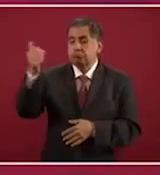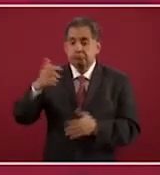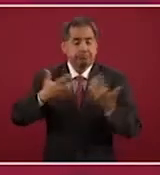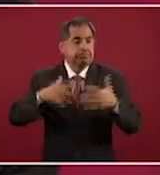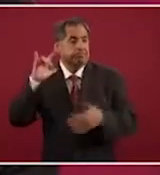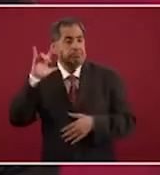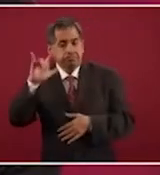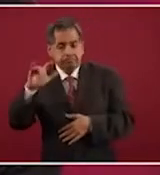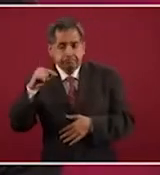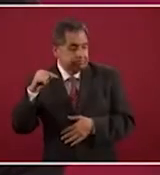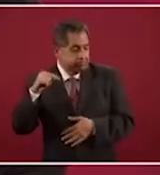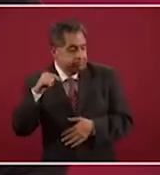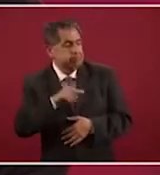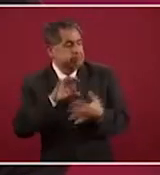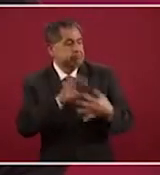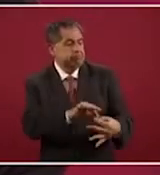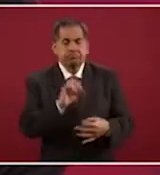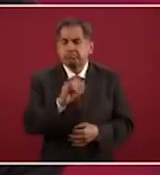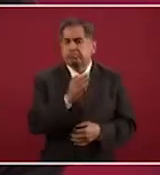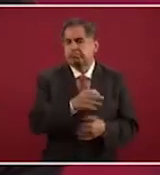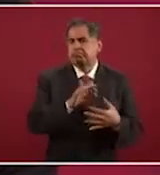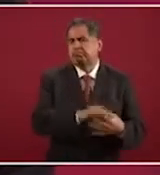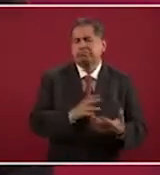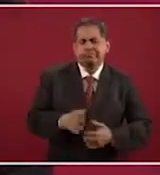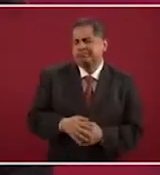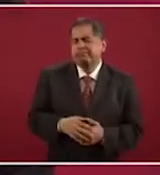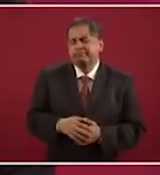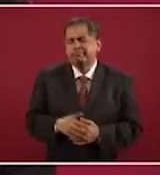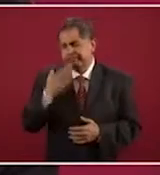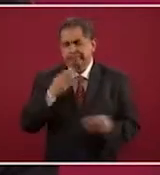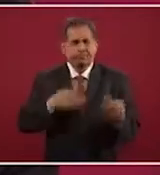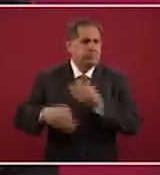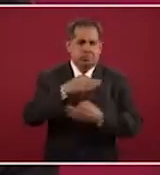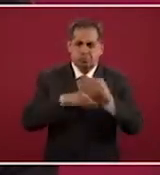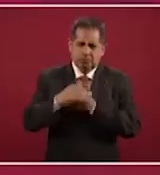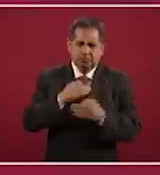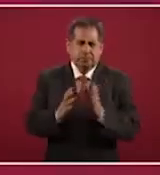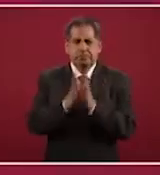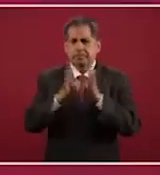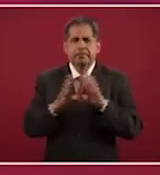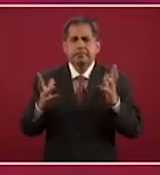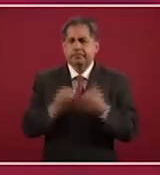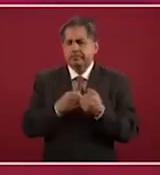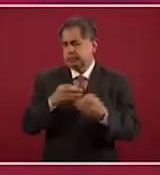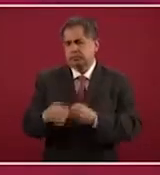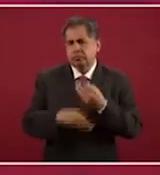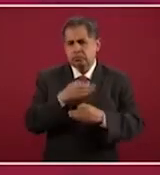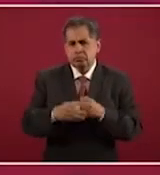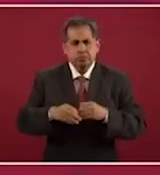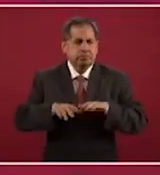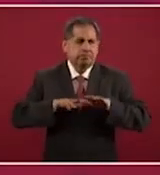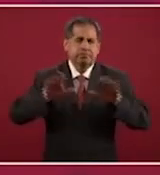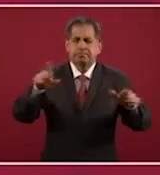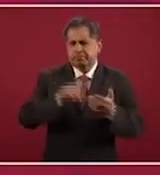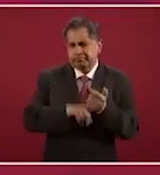aéreas y todas van a participar todas las líneas